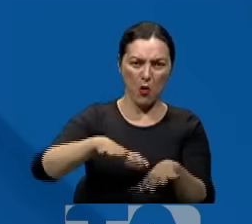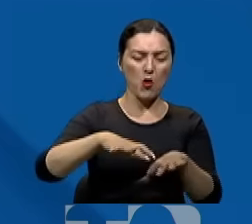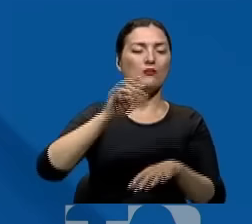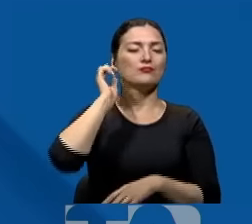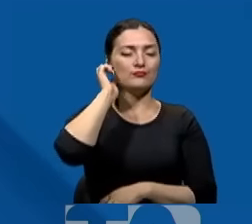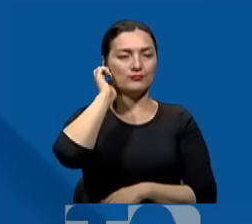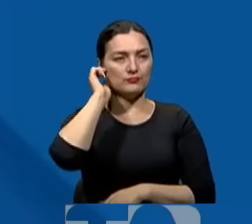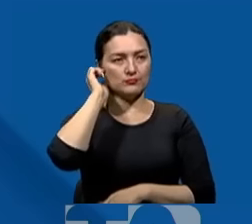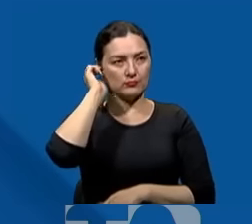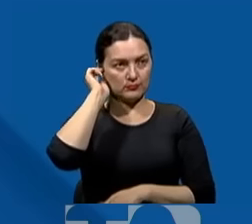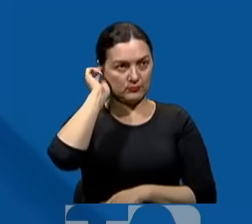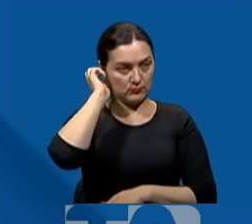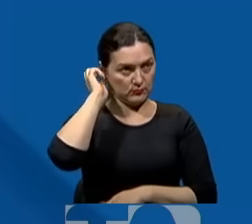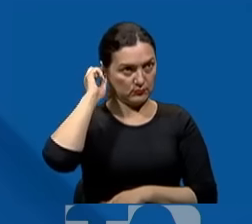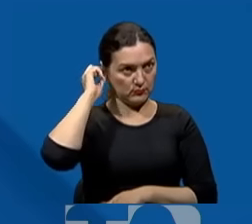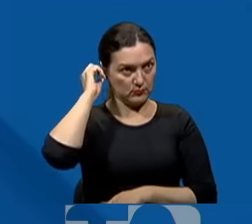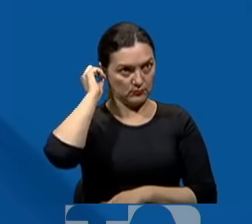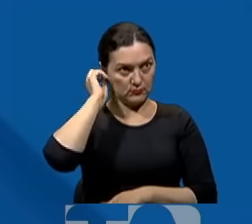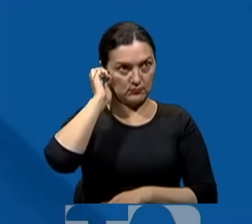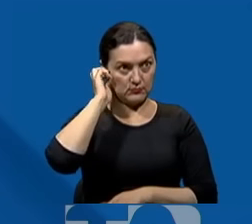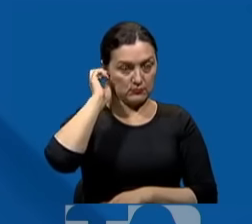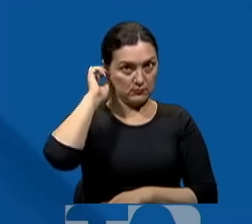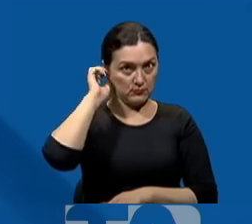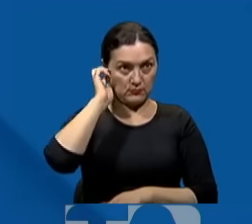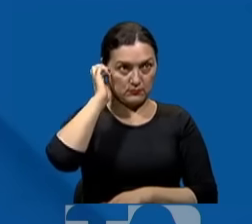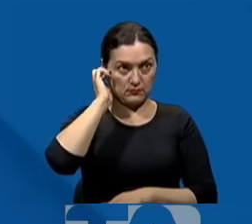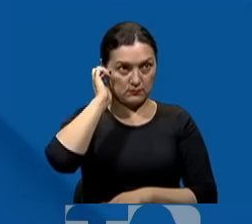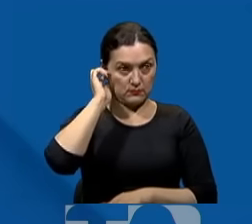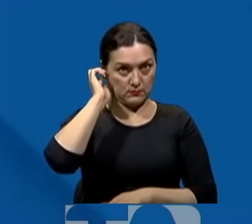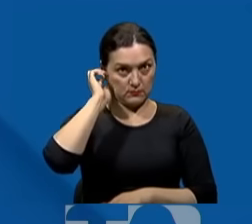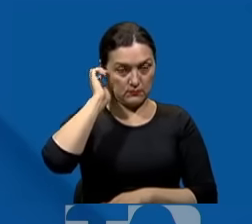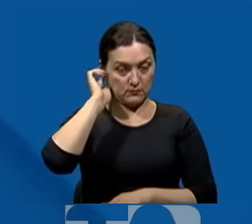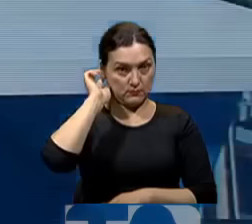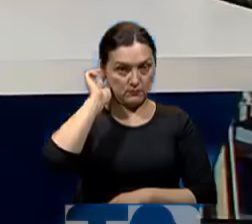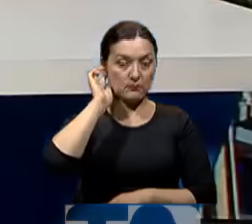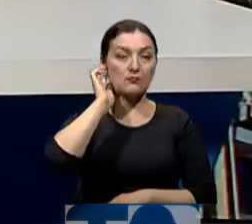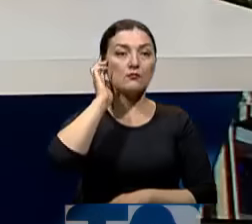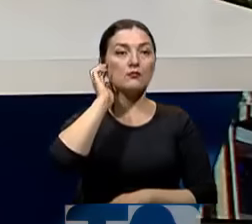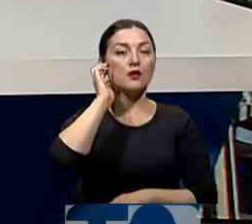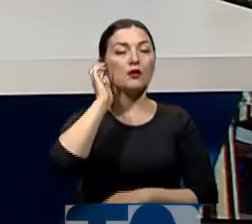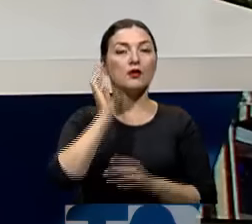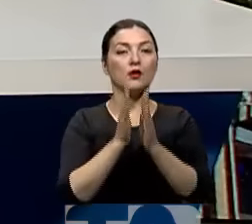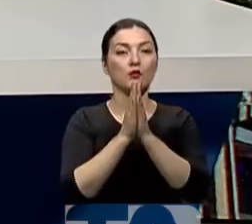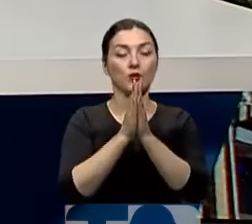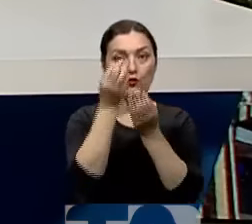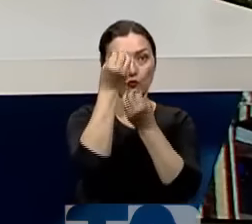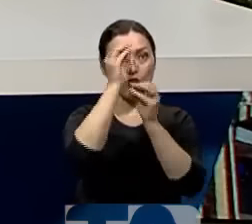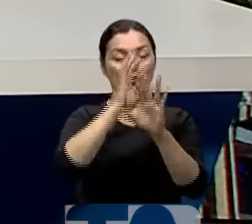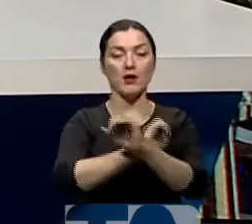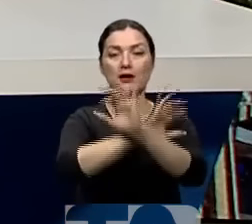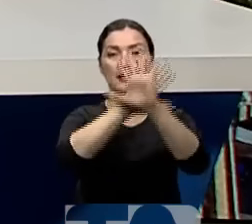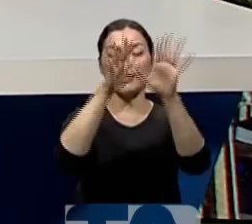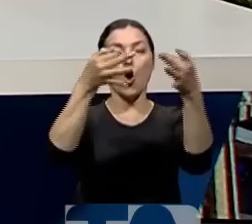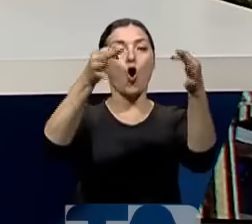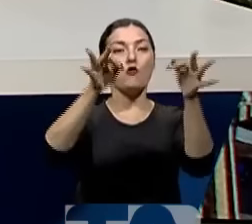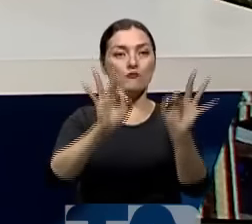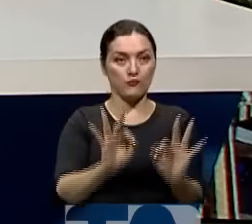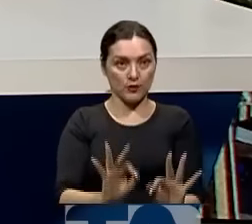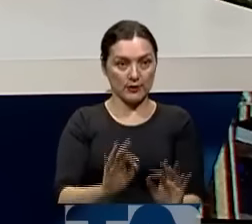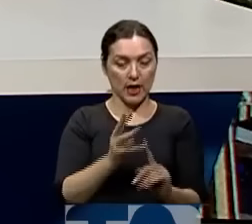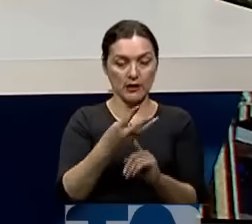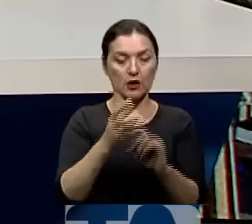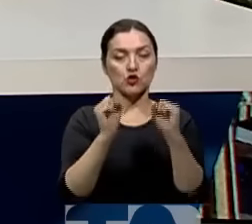sucedido, sucedió en la capital en horas de la madrugada, y desde aquí les pedimos que por favor se mantengan informados a través de las